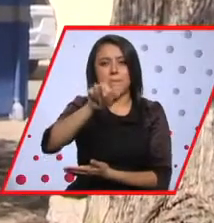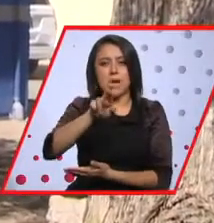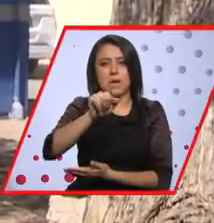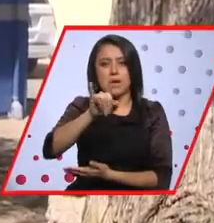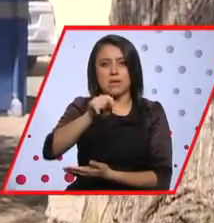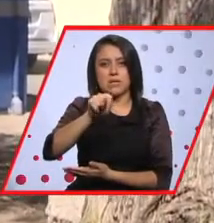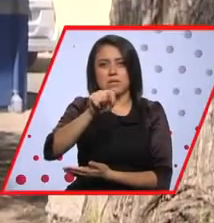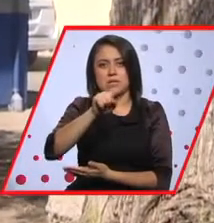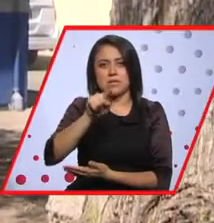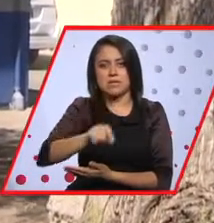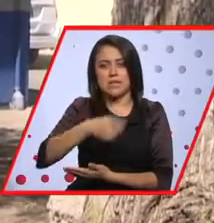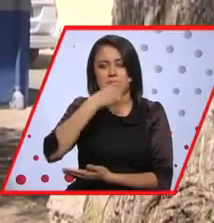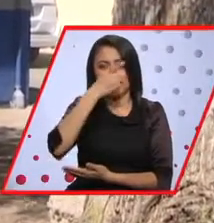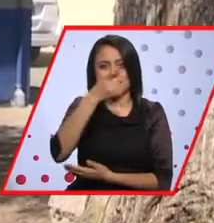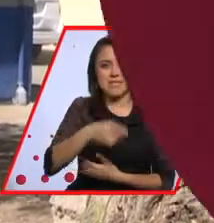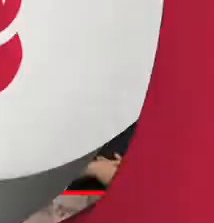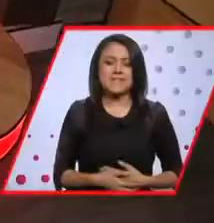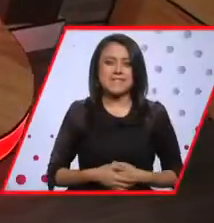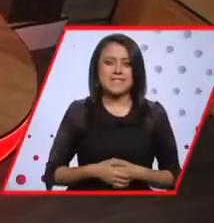quien corresponda, Querétaro.